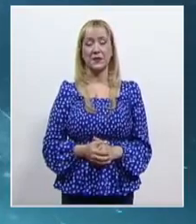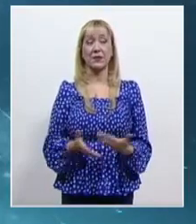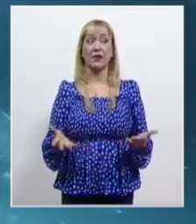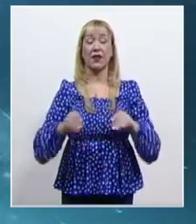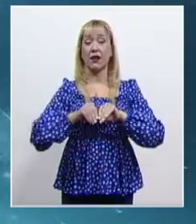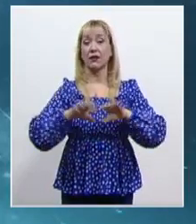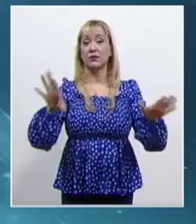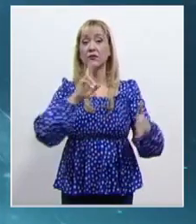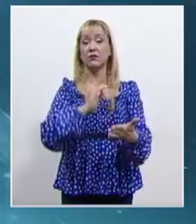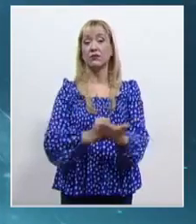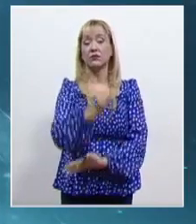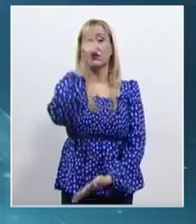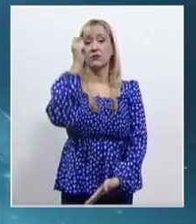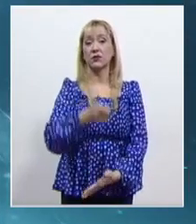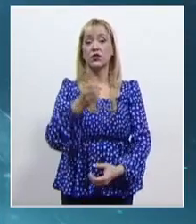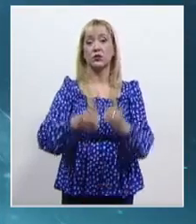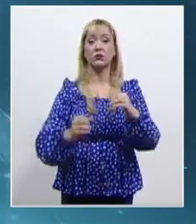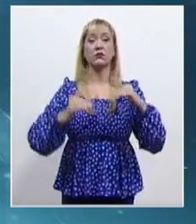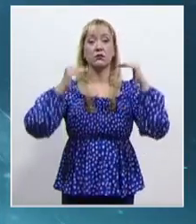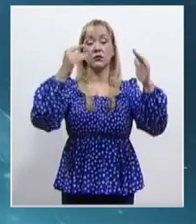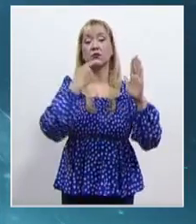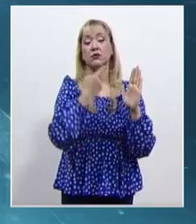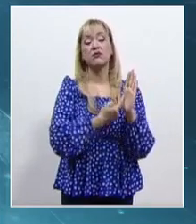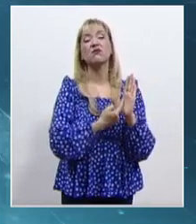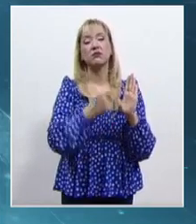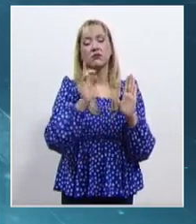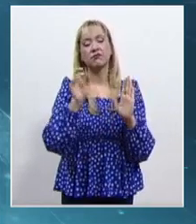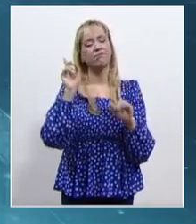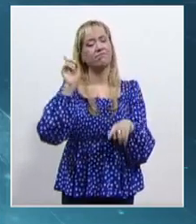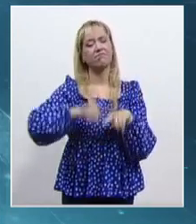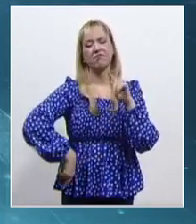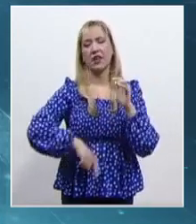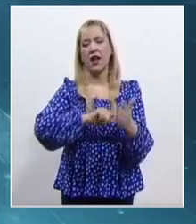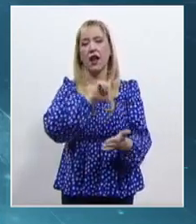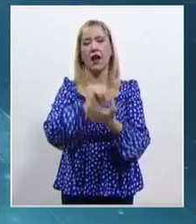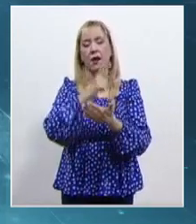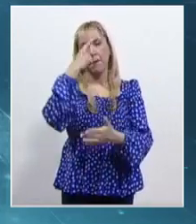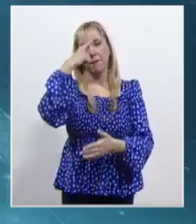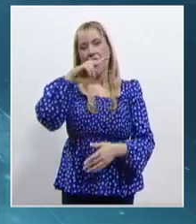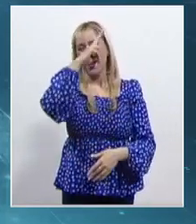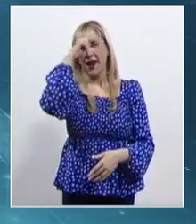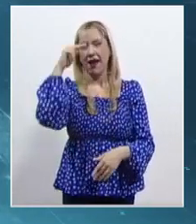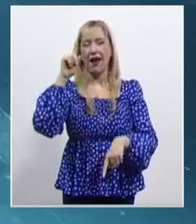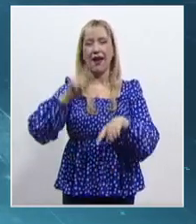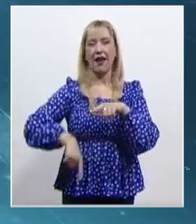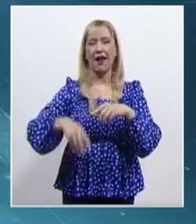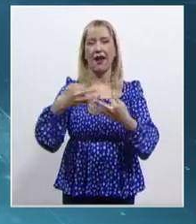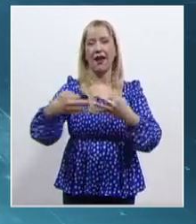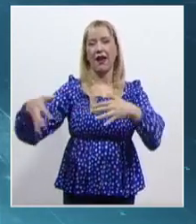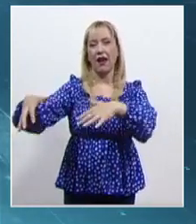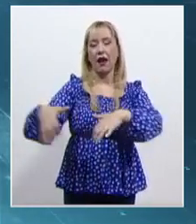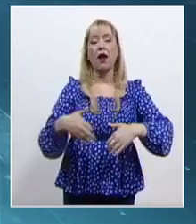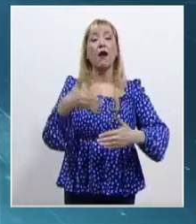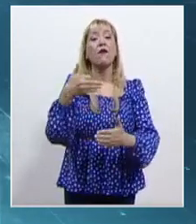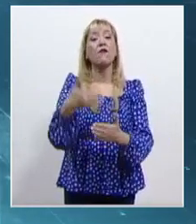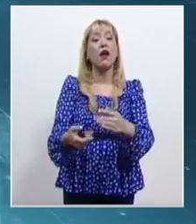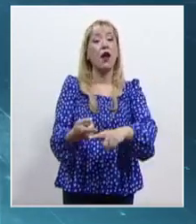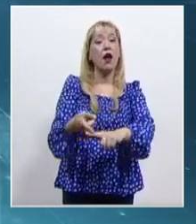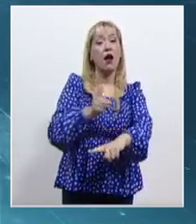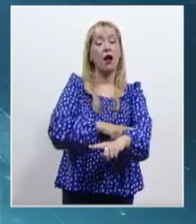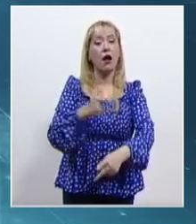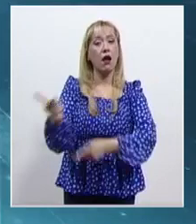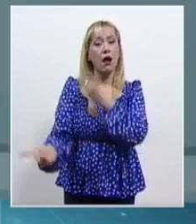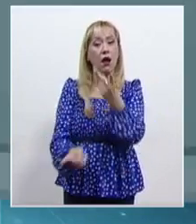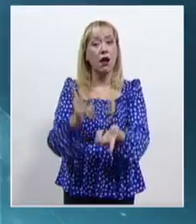Publican sentencia de la Corte que invalidó disposiciones de la Ley de Expropiación de Nayarit por falta de consulta previa a personas